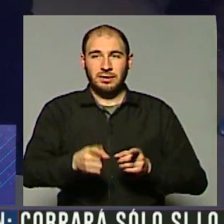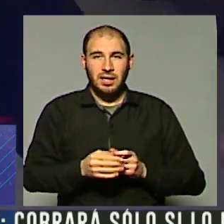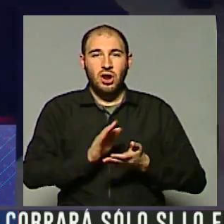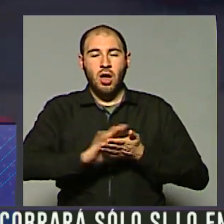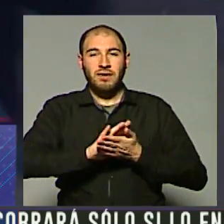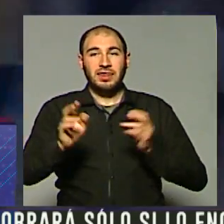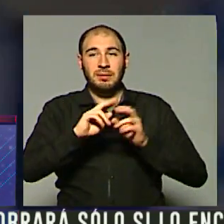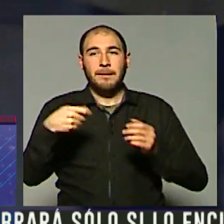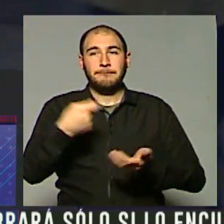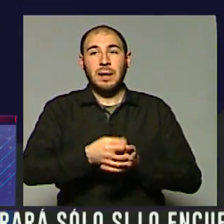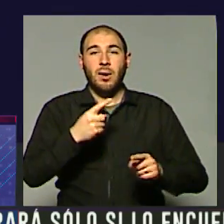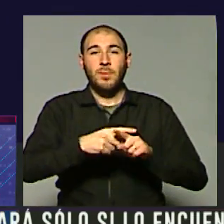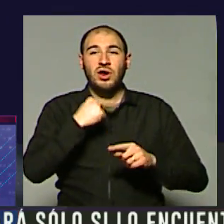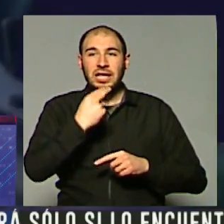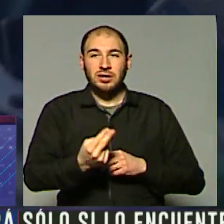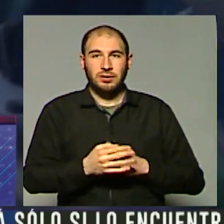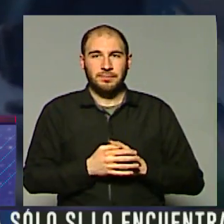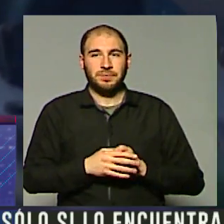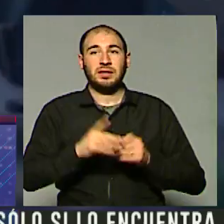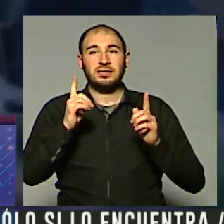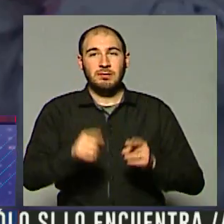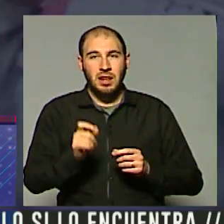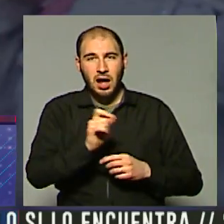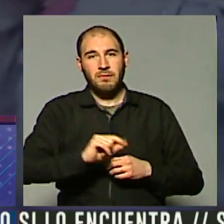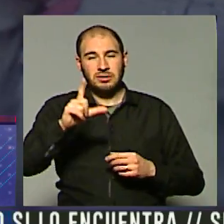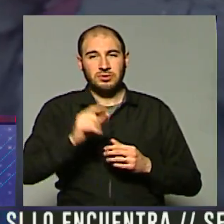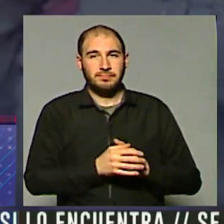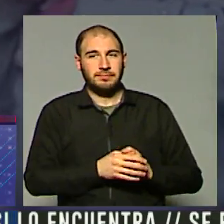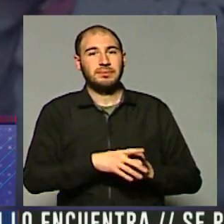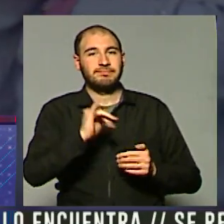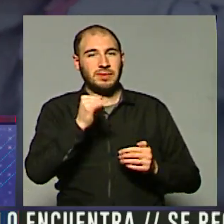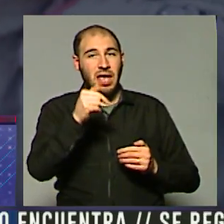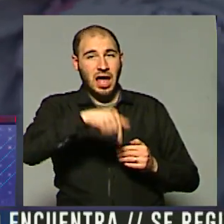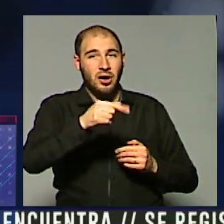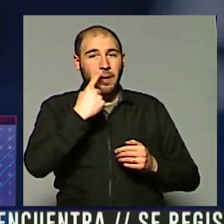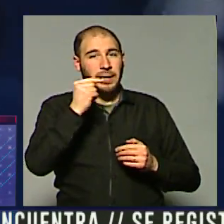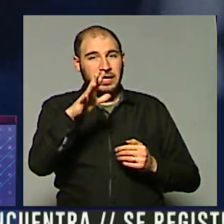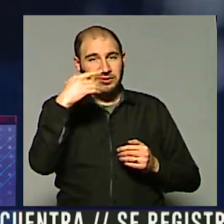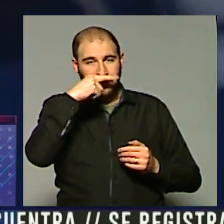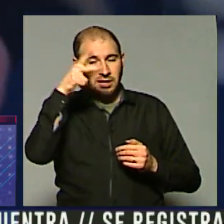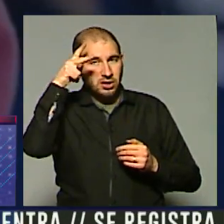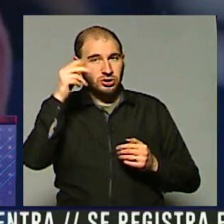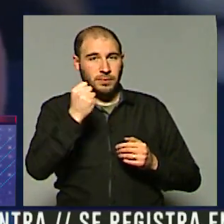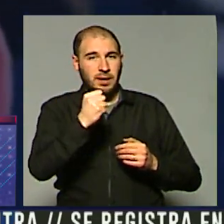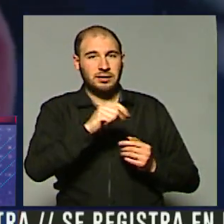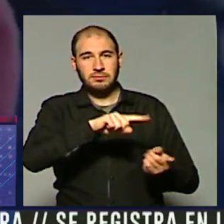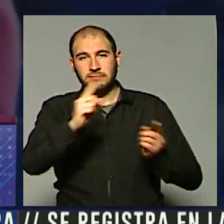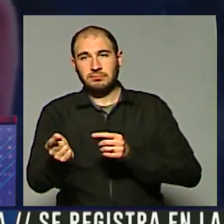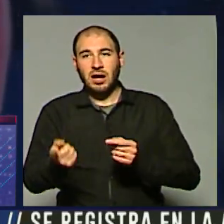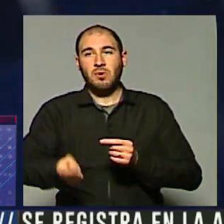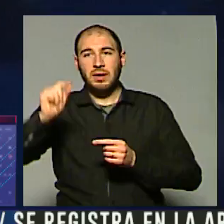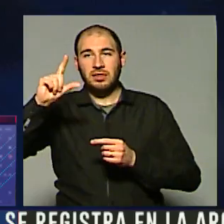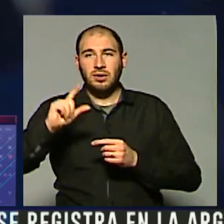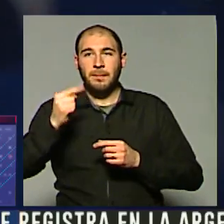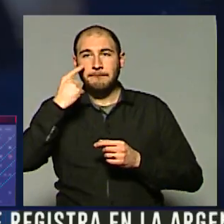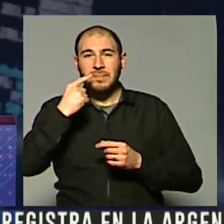novedades con la asignación universal por hijo, también tendrá nuevos valores. Así es, el actual 1.578 pesos pasaría a